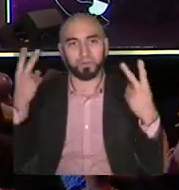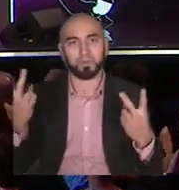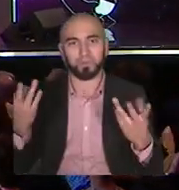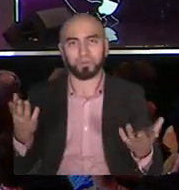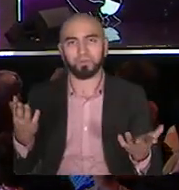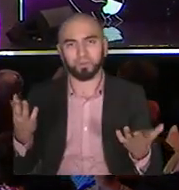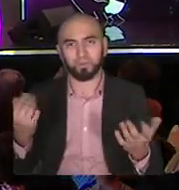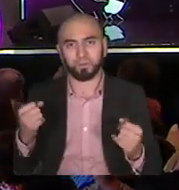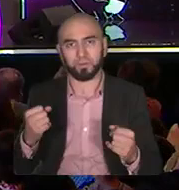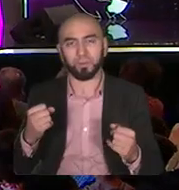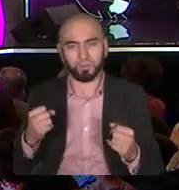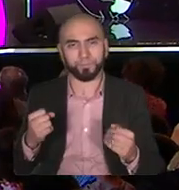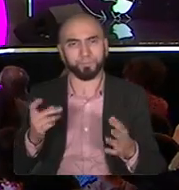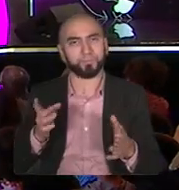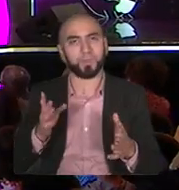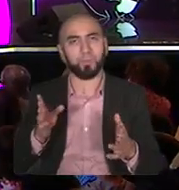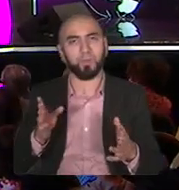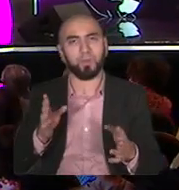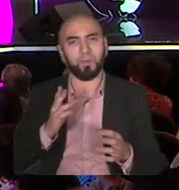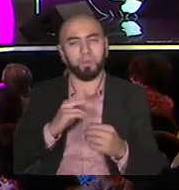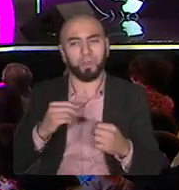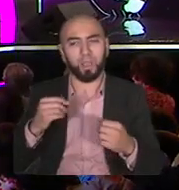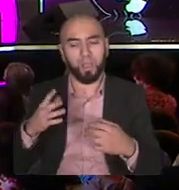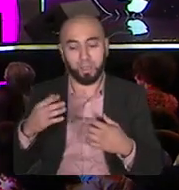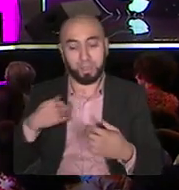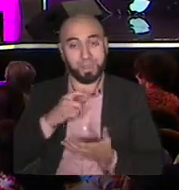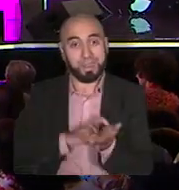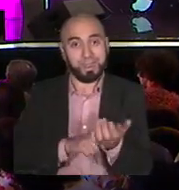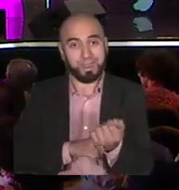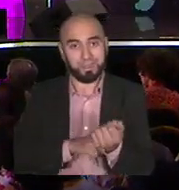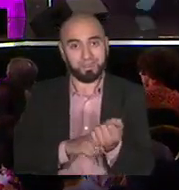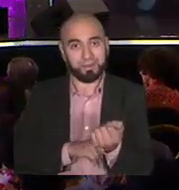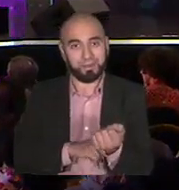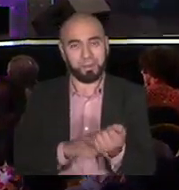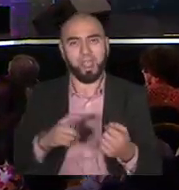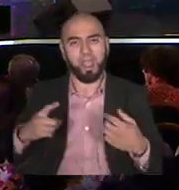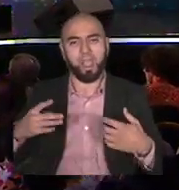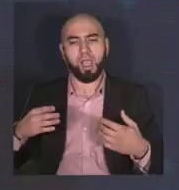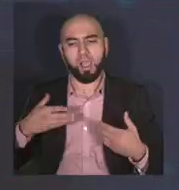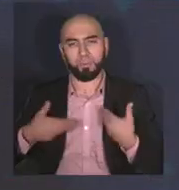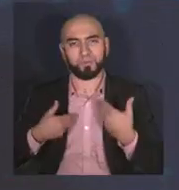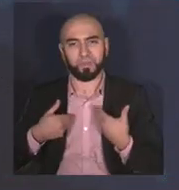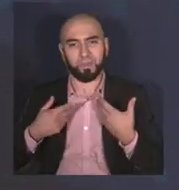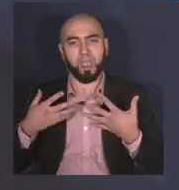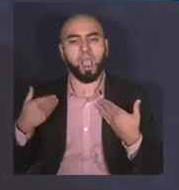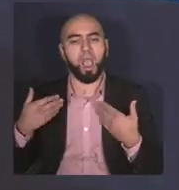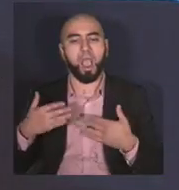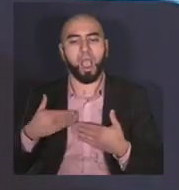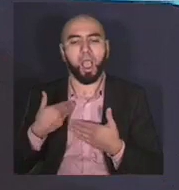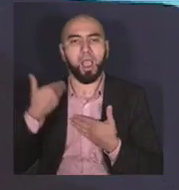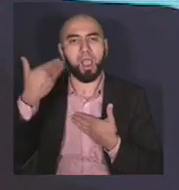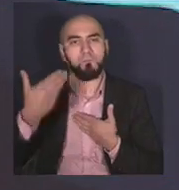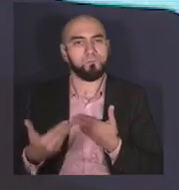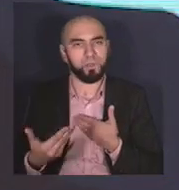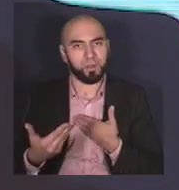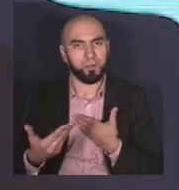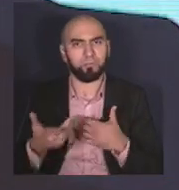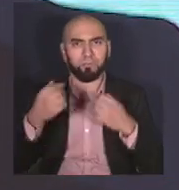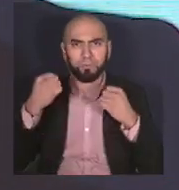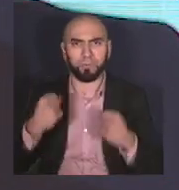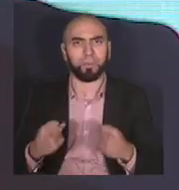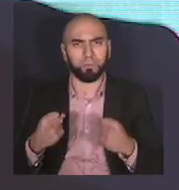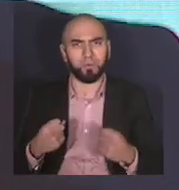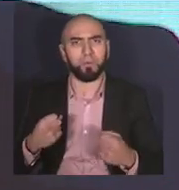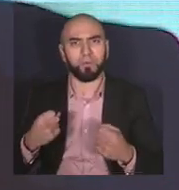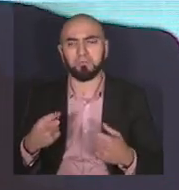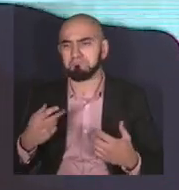introvertidos actuamos fuera de nuestro personaje, fuera de nuestro carácter. Podemos, para temas que nos importan, podemos actuar fuera de